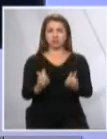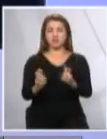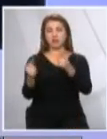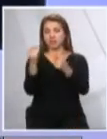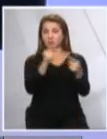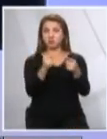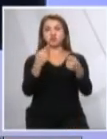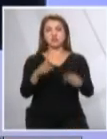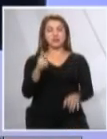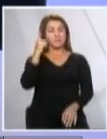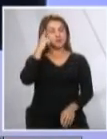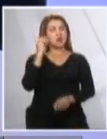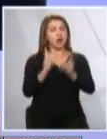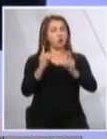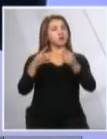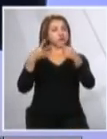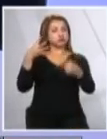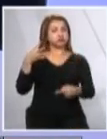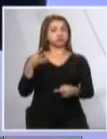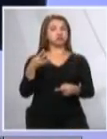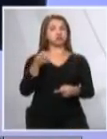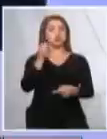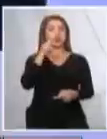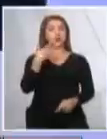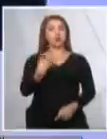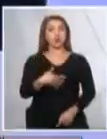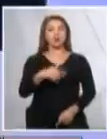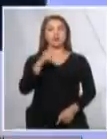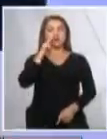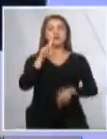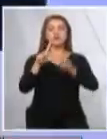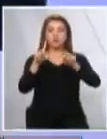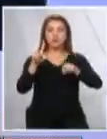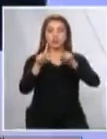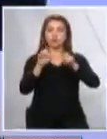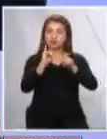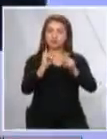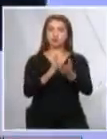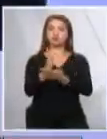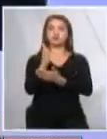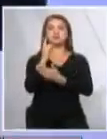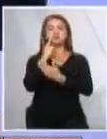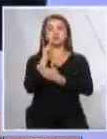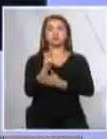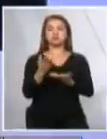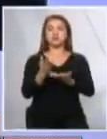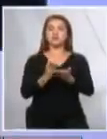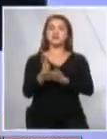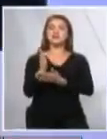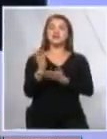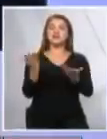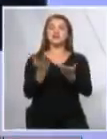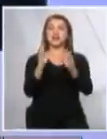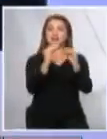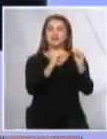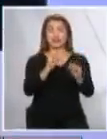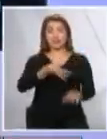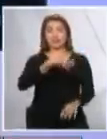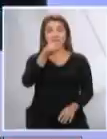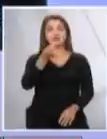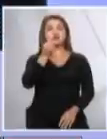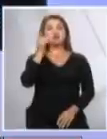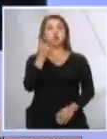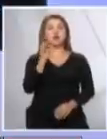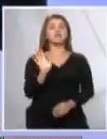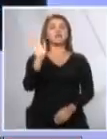discutir. Ustedes ya se imaginarán más o menos el tenor a la vista del video introductorio. Y para ello vamos a ir de inmediato a decirles cuáles